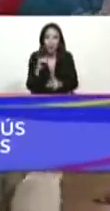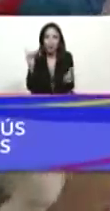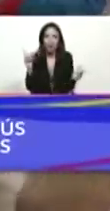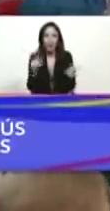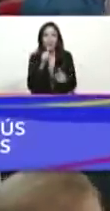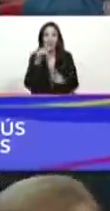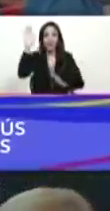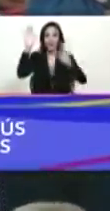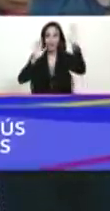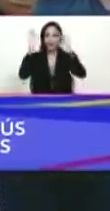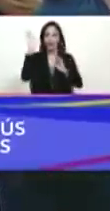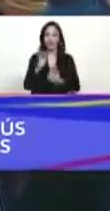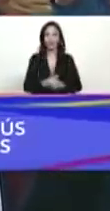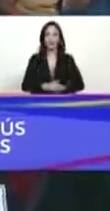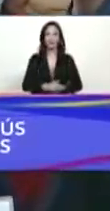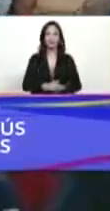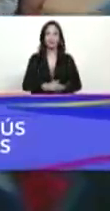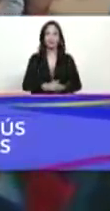Eso.